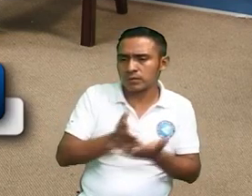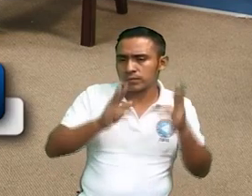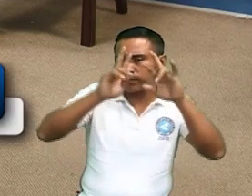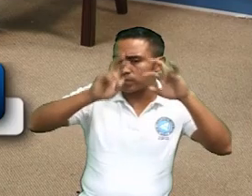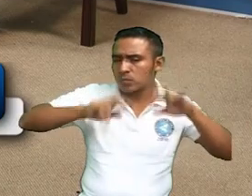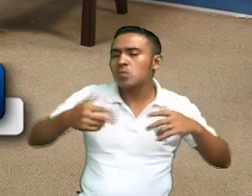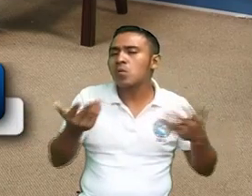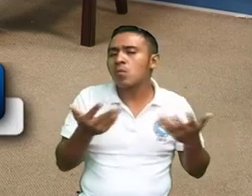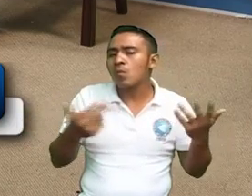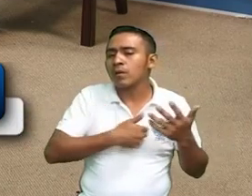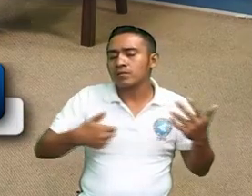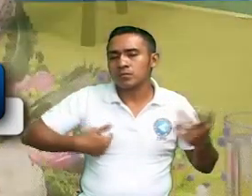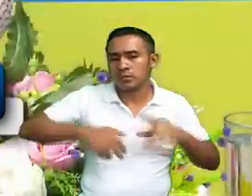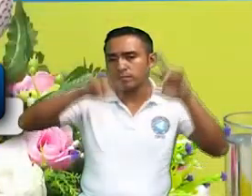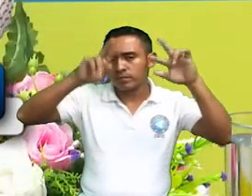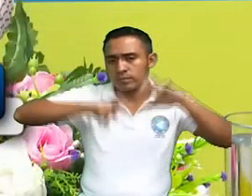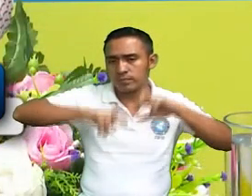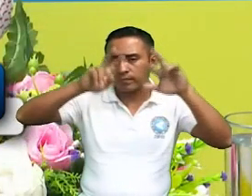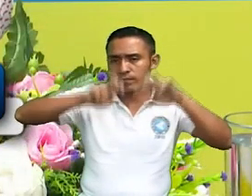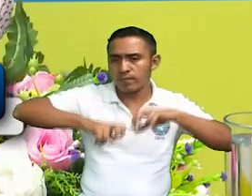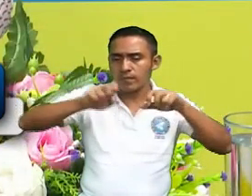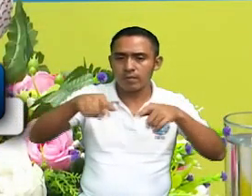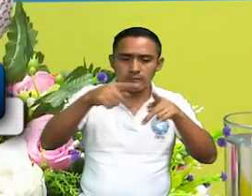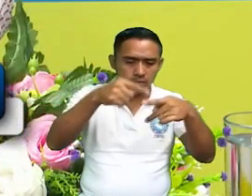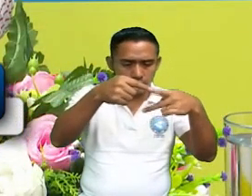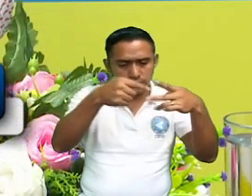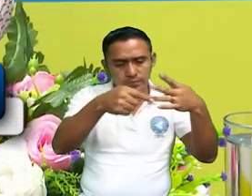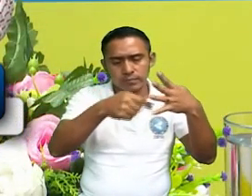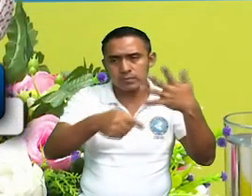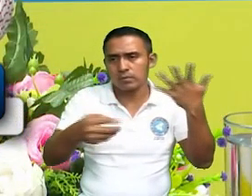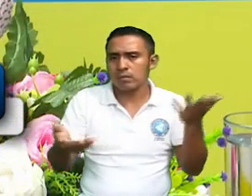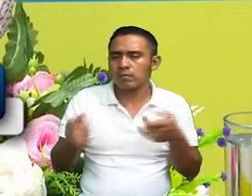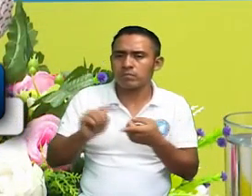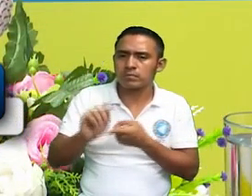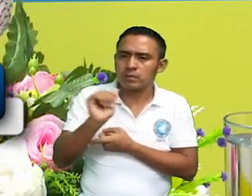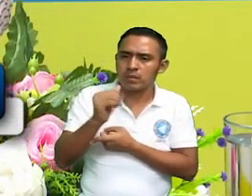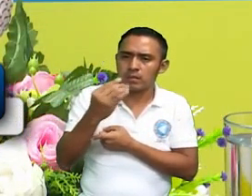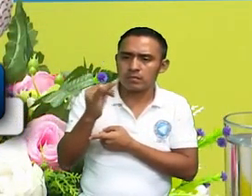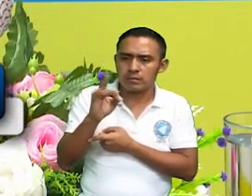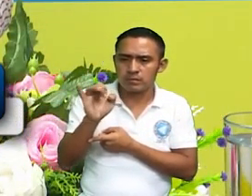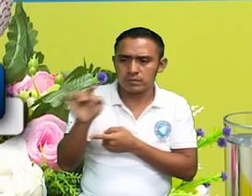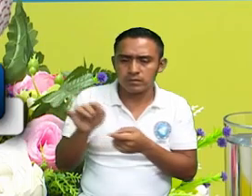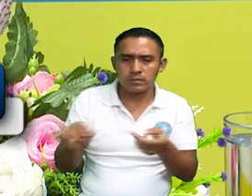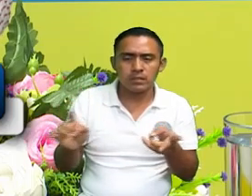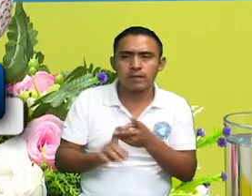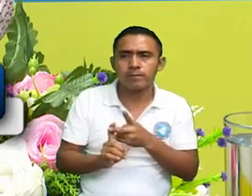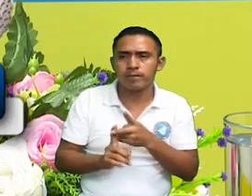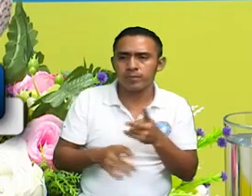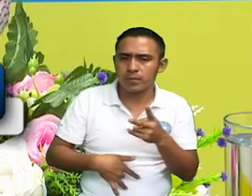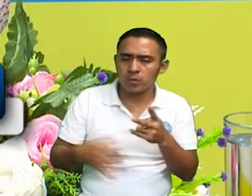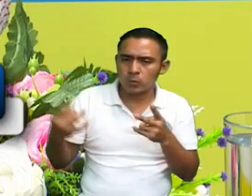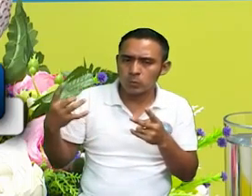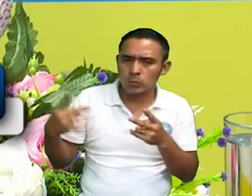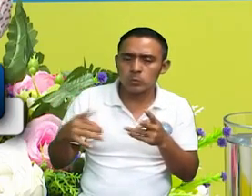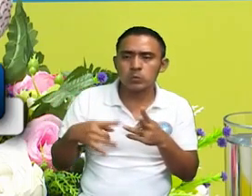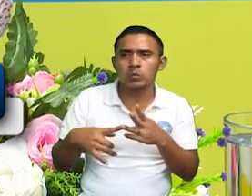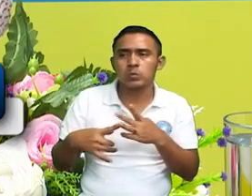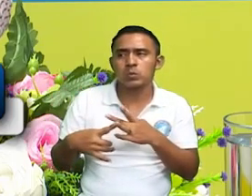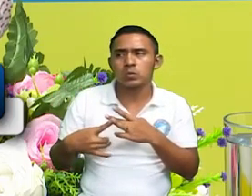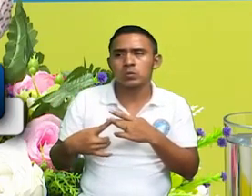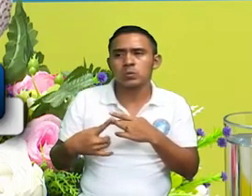doctora, cuando una persona tiene todos esos síntomas, la acidez, el dolor de estómago, me imagino